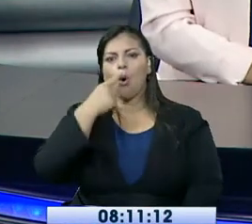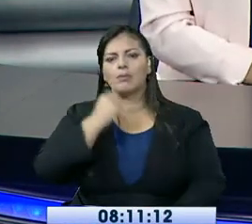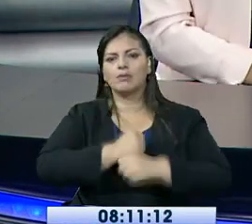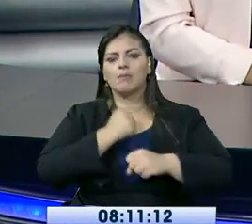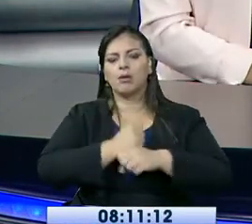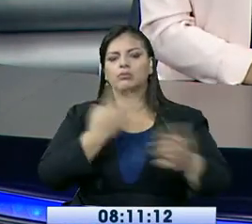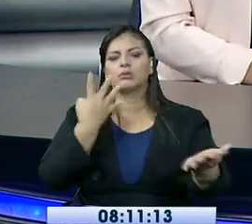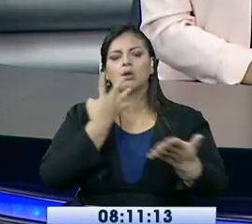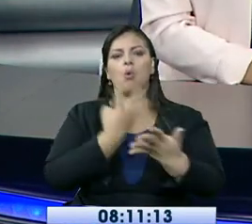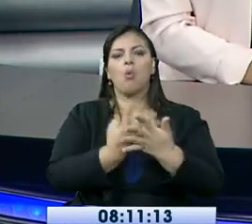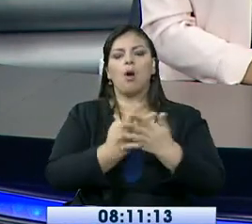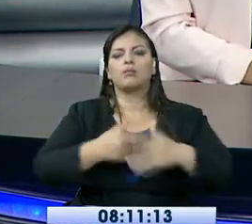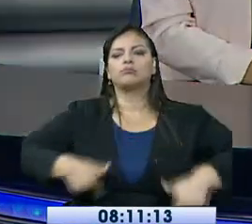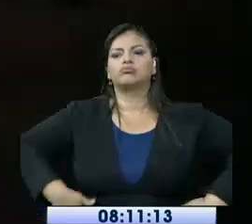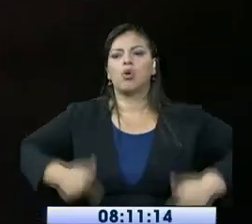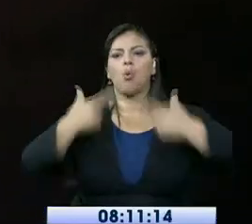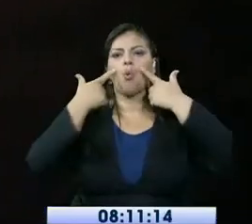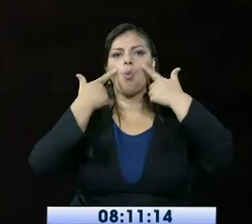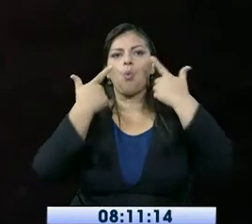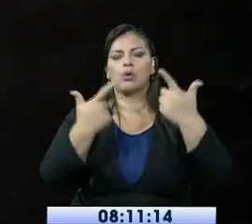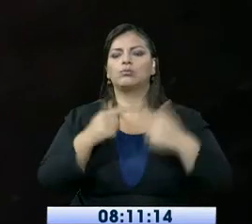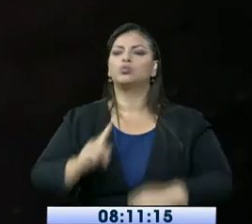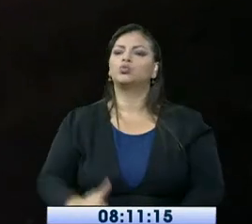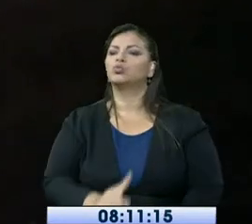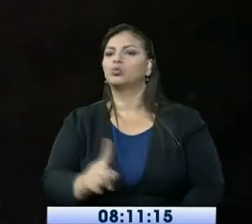de seguridad.